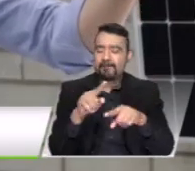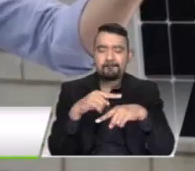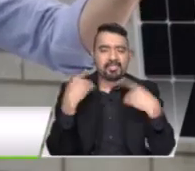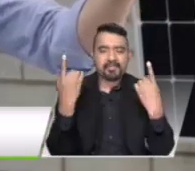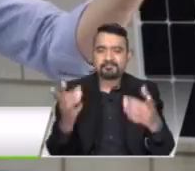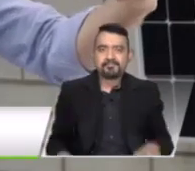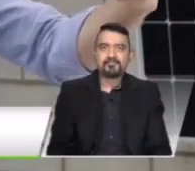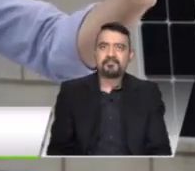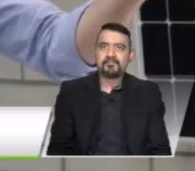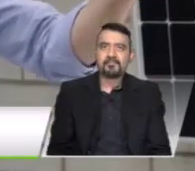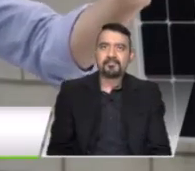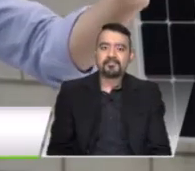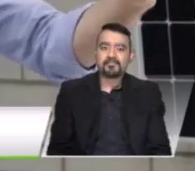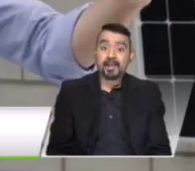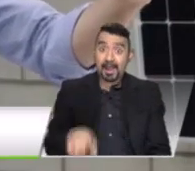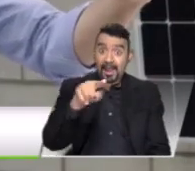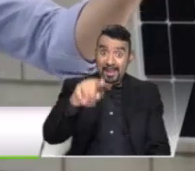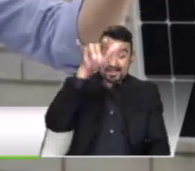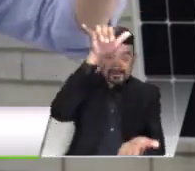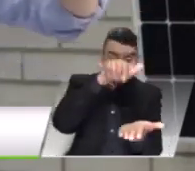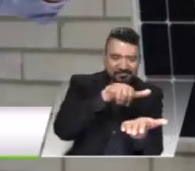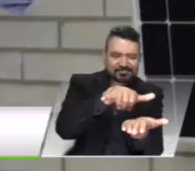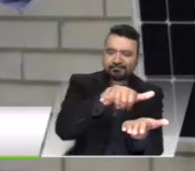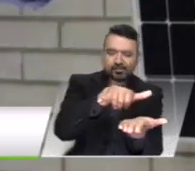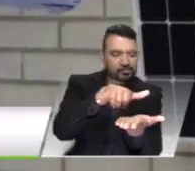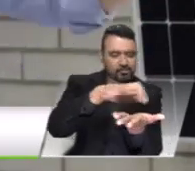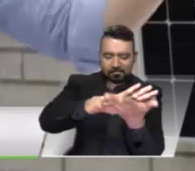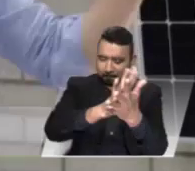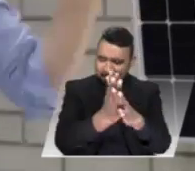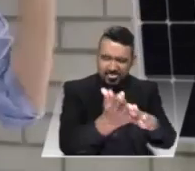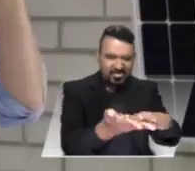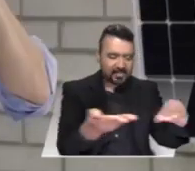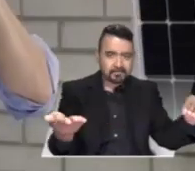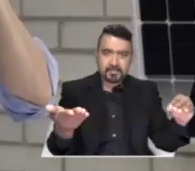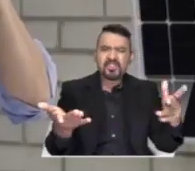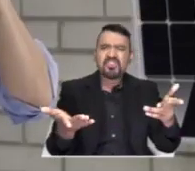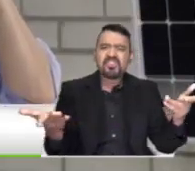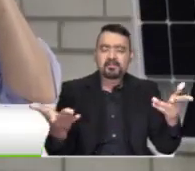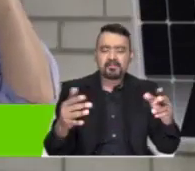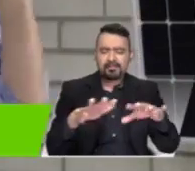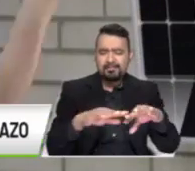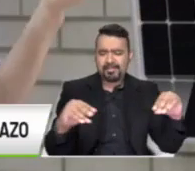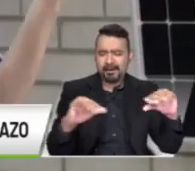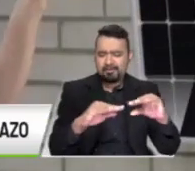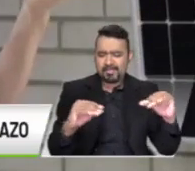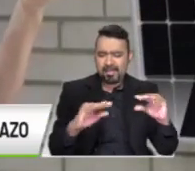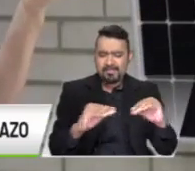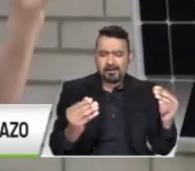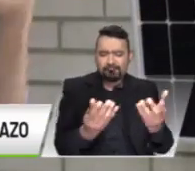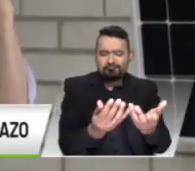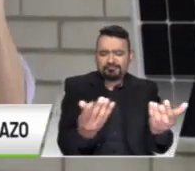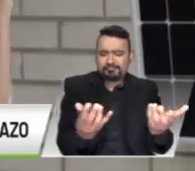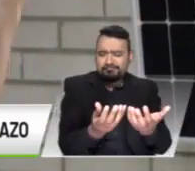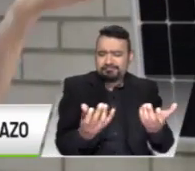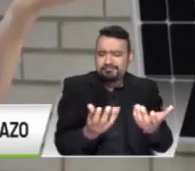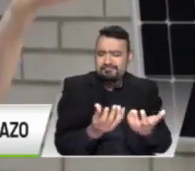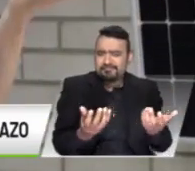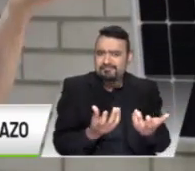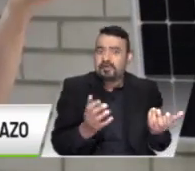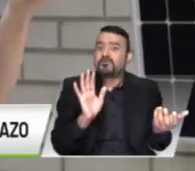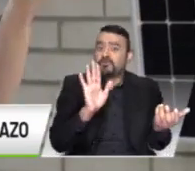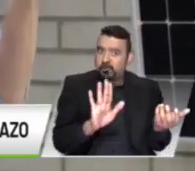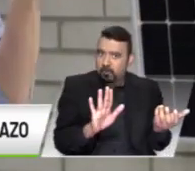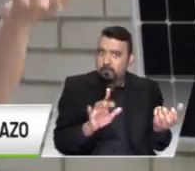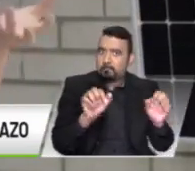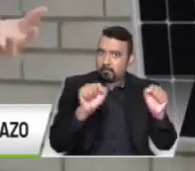trasladamos y convertimos en un parque el Olaya Herrera. Toda la zona que hay alrededor tiene dos efectos muy importantes: una